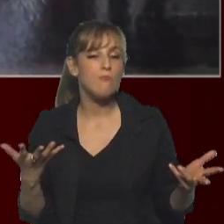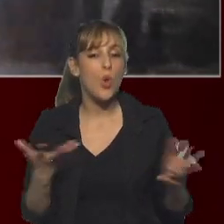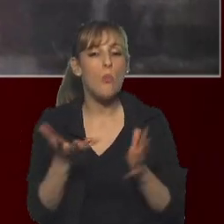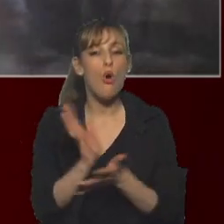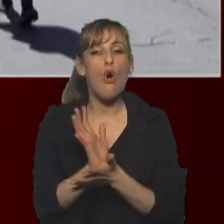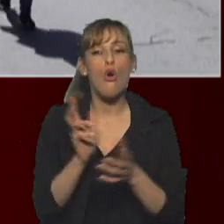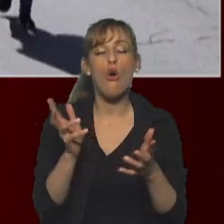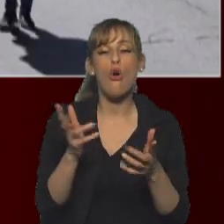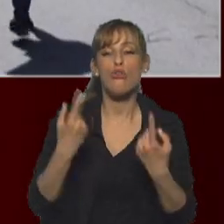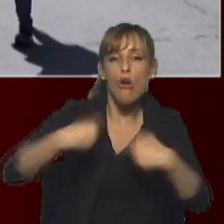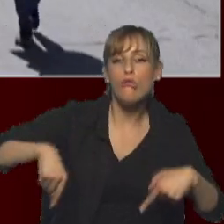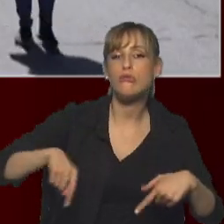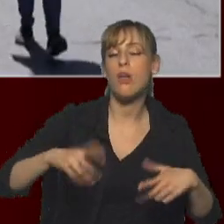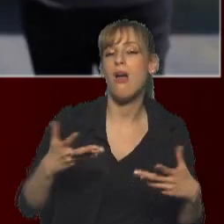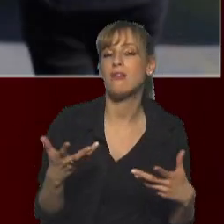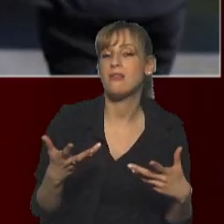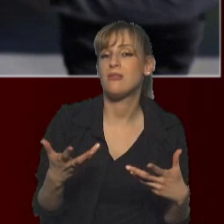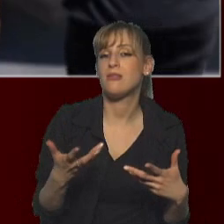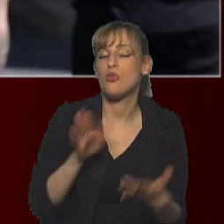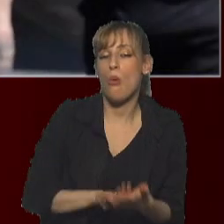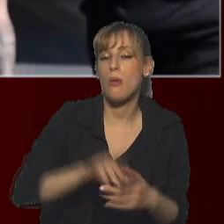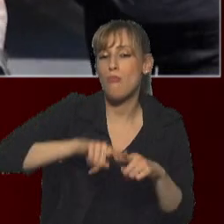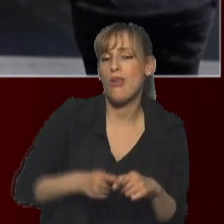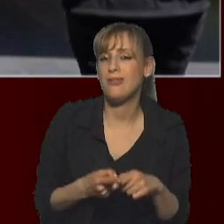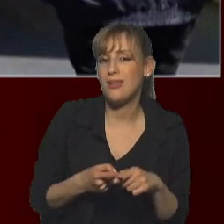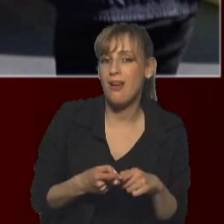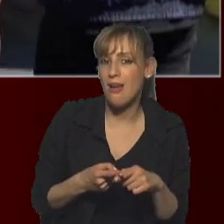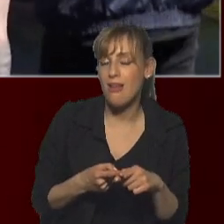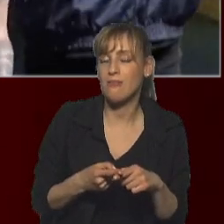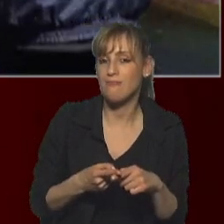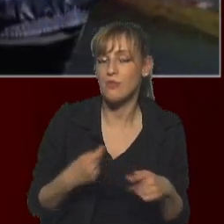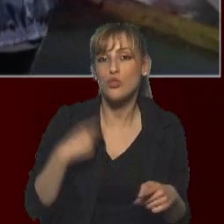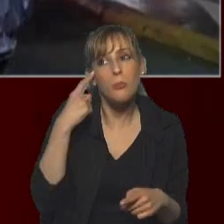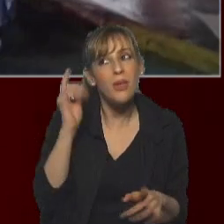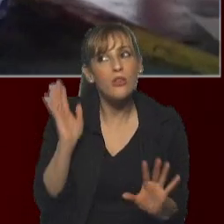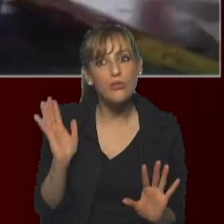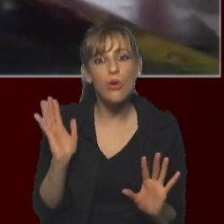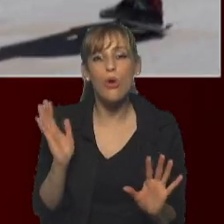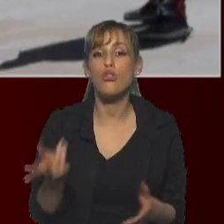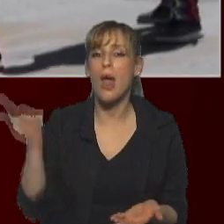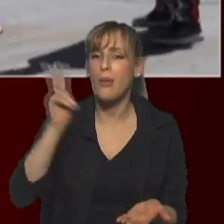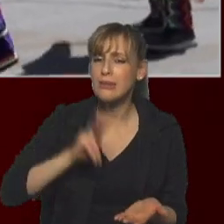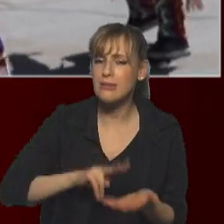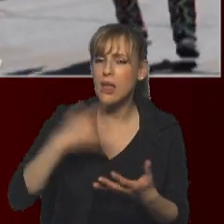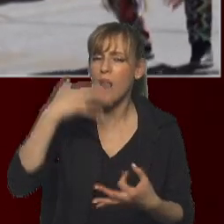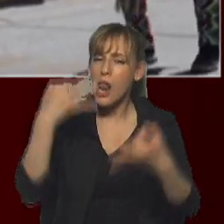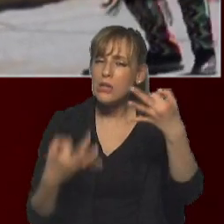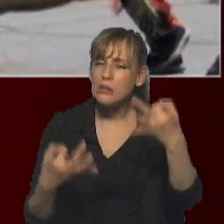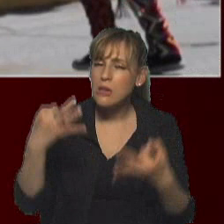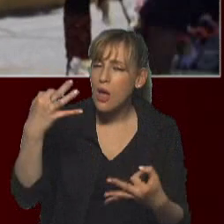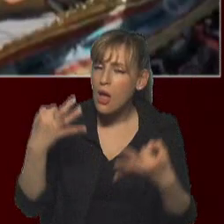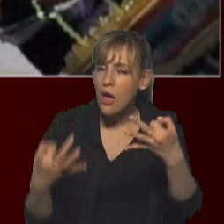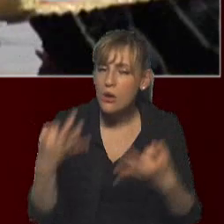y prácticas en política. Y yo creo que hay que remirar ese proceso, remirar sobre